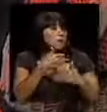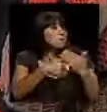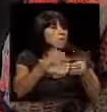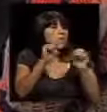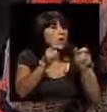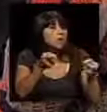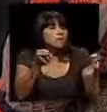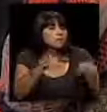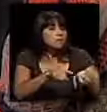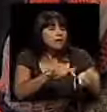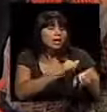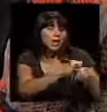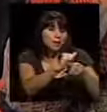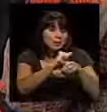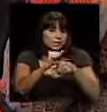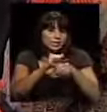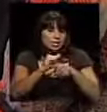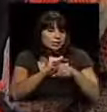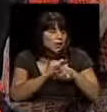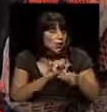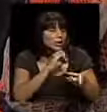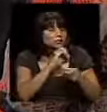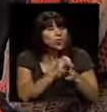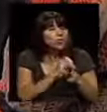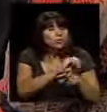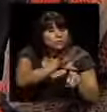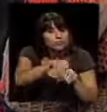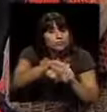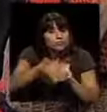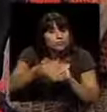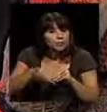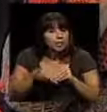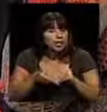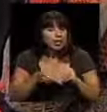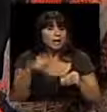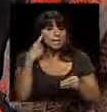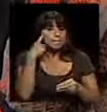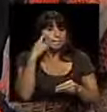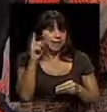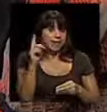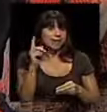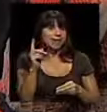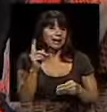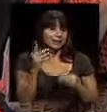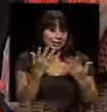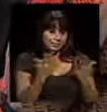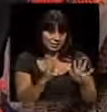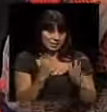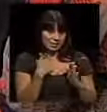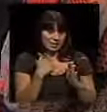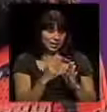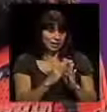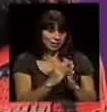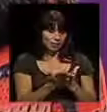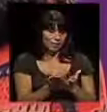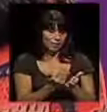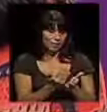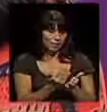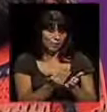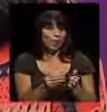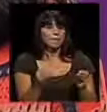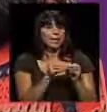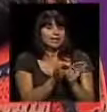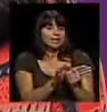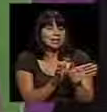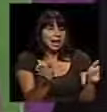capacitaciones o ir anexando complementos a ese programa para que, aparte del documento que ya se tiene, que es como muy a grandes rasgos y de